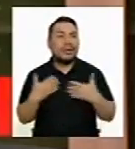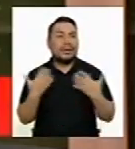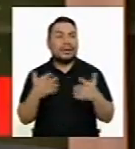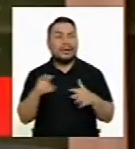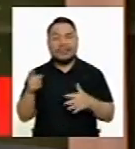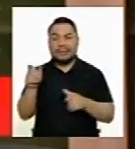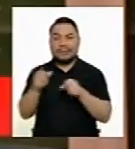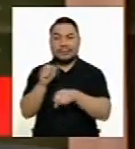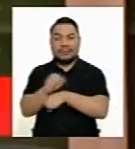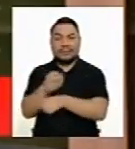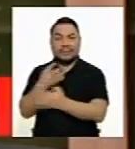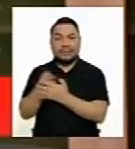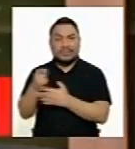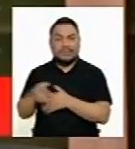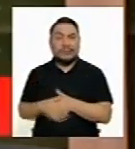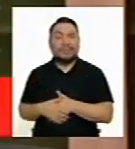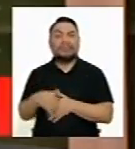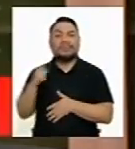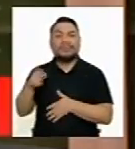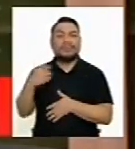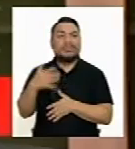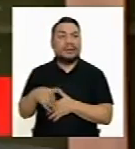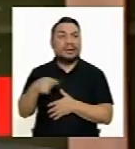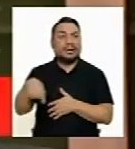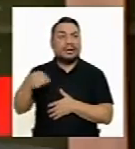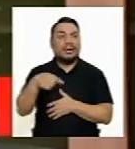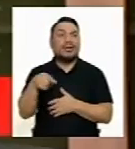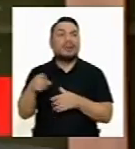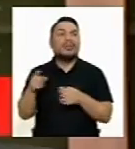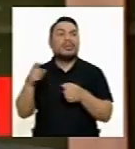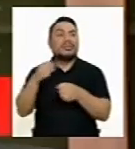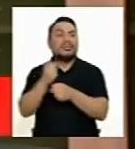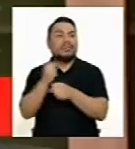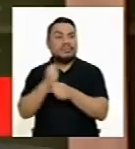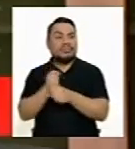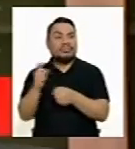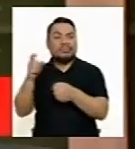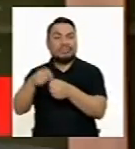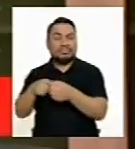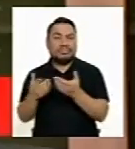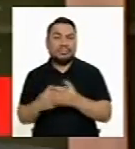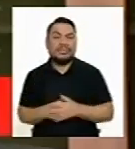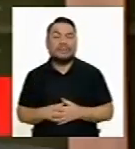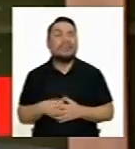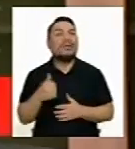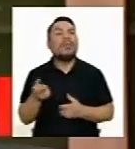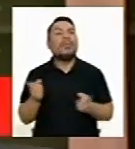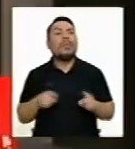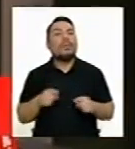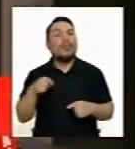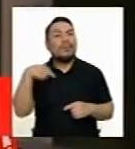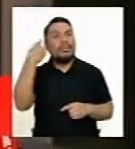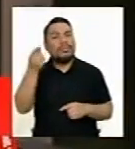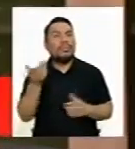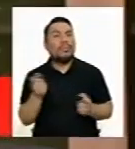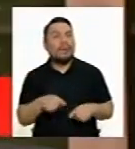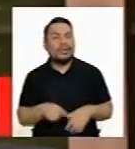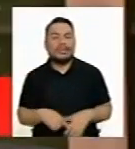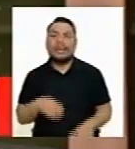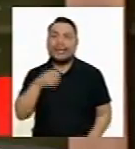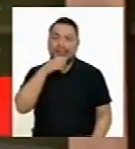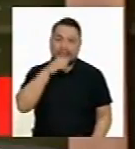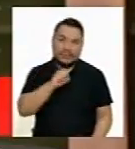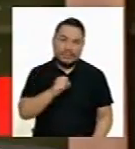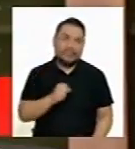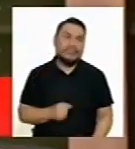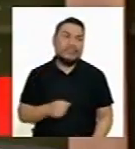ex internos en el postpenitenciario que están accediendo ya a ofertas laborales ligadas a las artes escénicas. ¿Cuándo es el próximo concierto que tienen? Tenemos en diciembre,